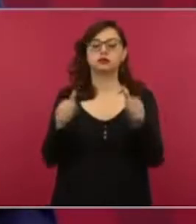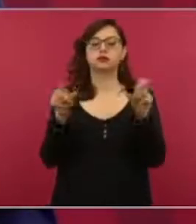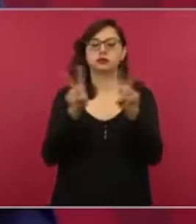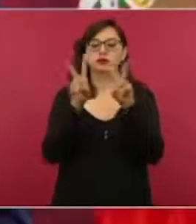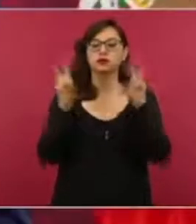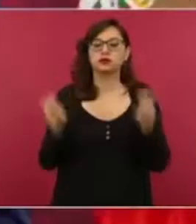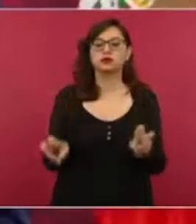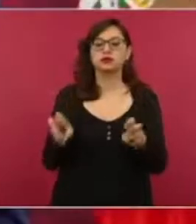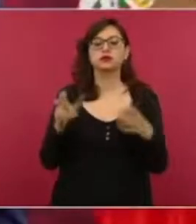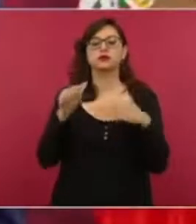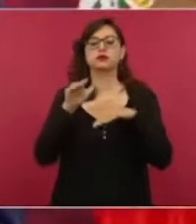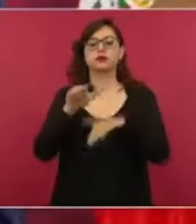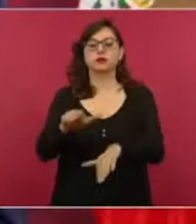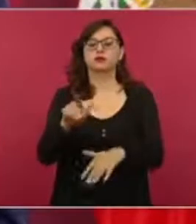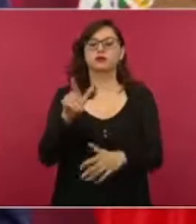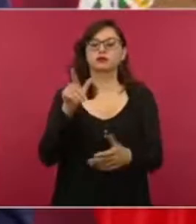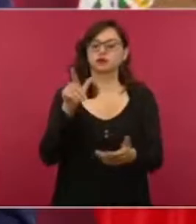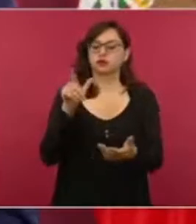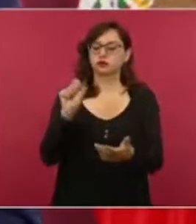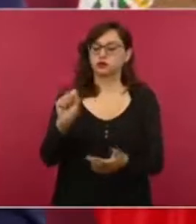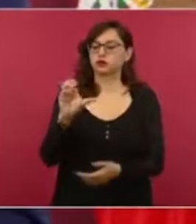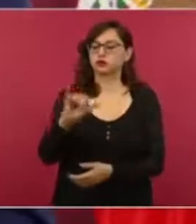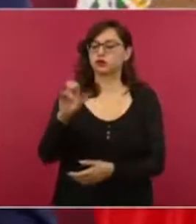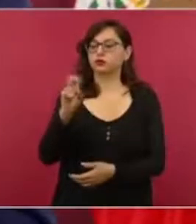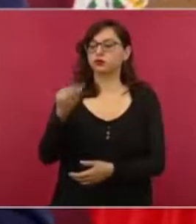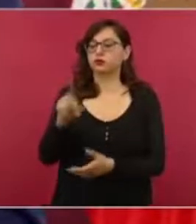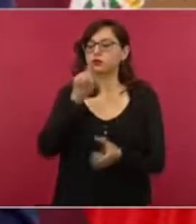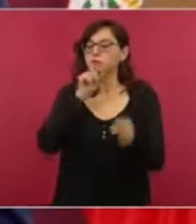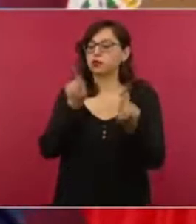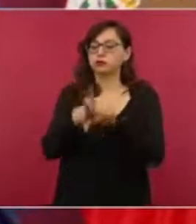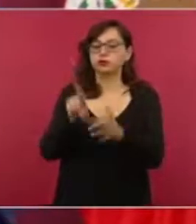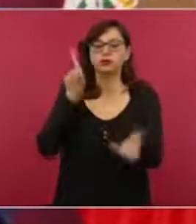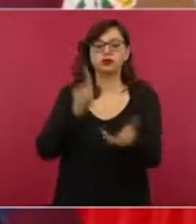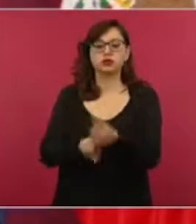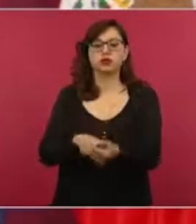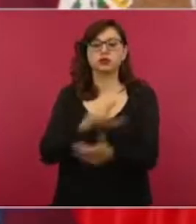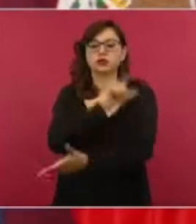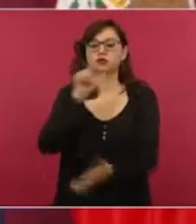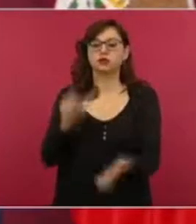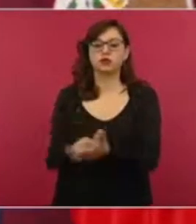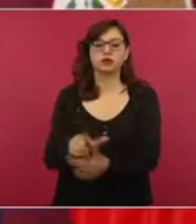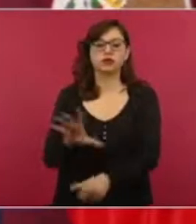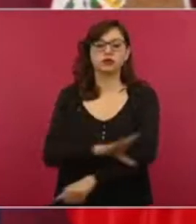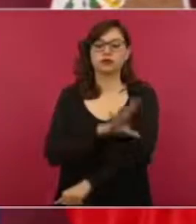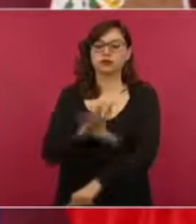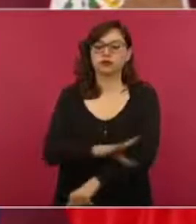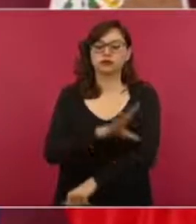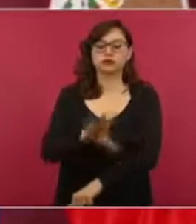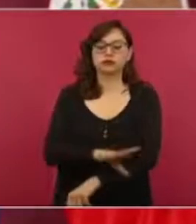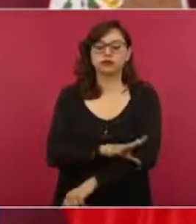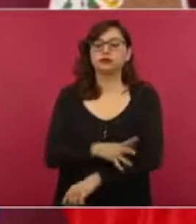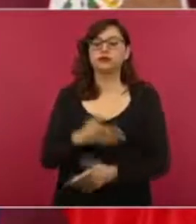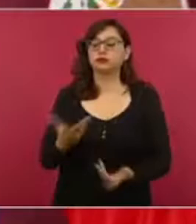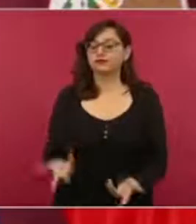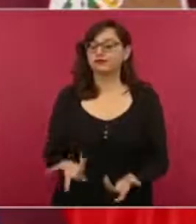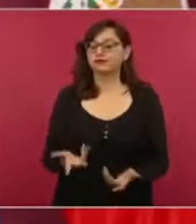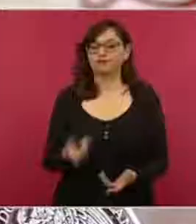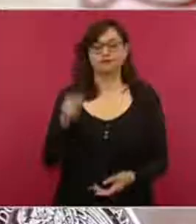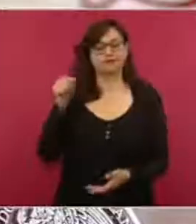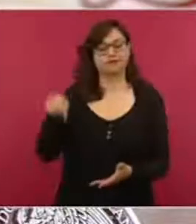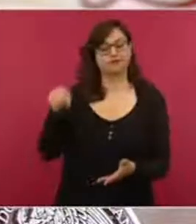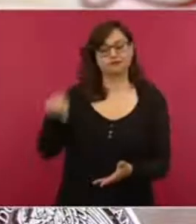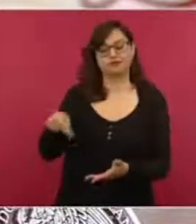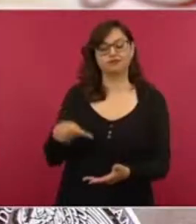eléctrica, porque ahí es muy claro de que hay intereses de las